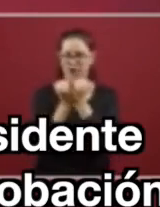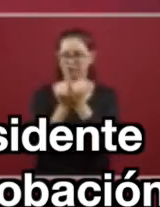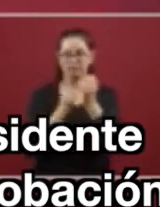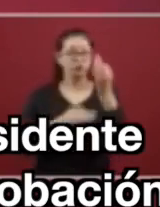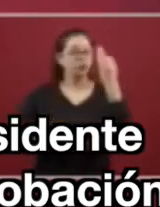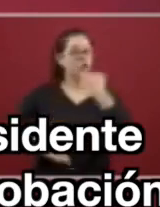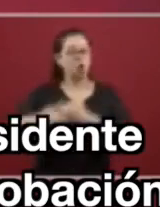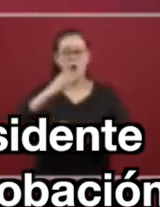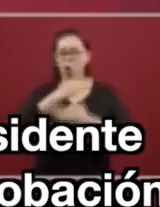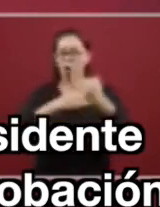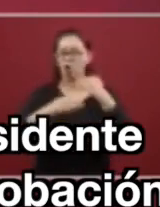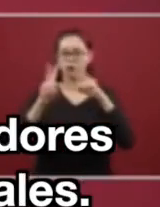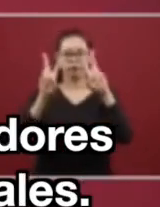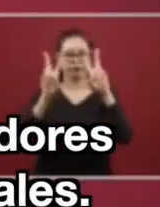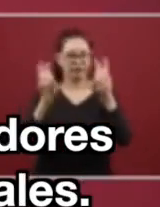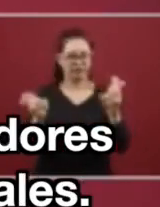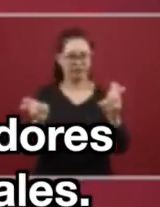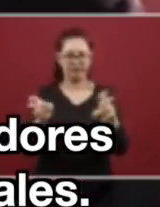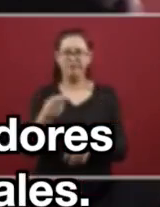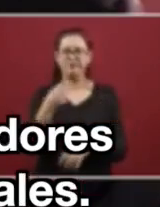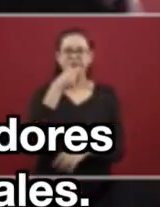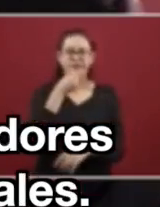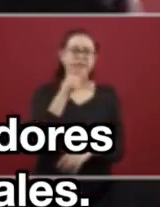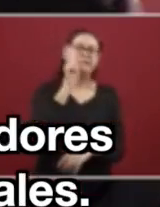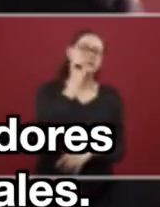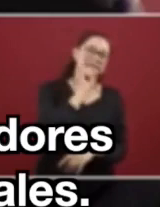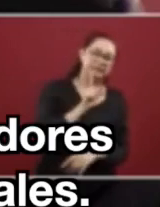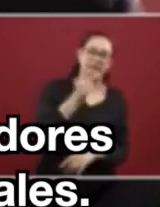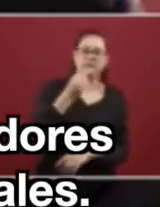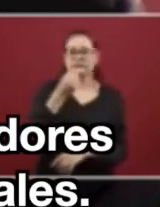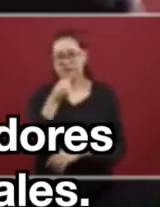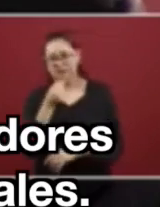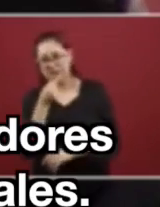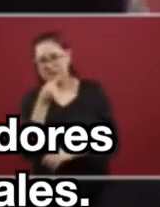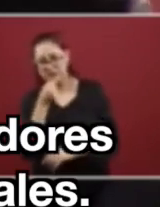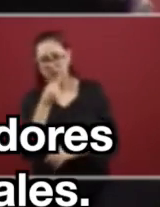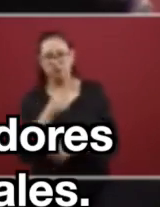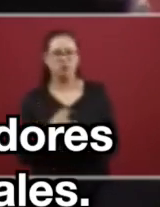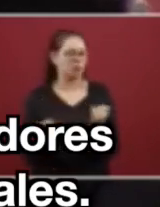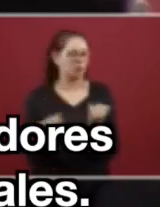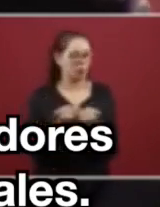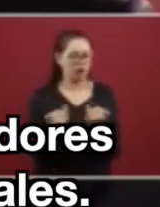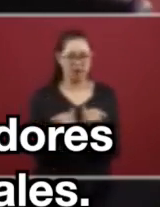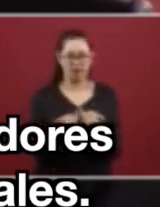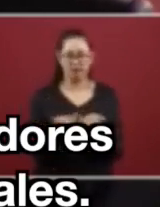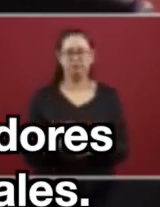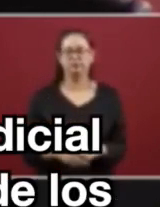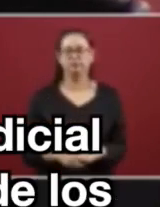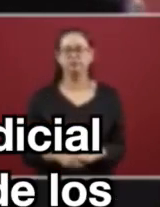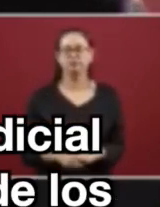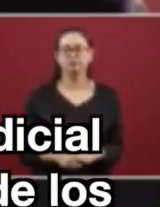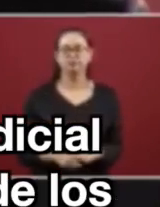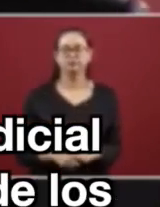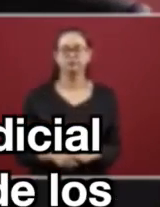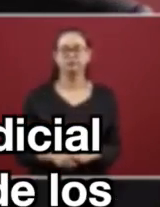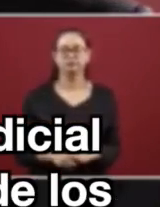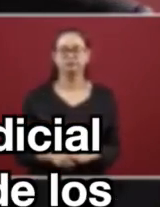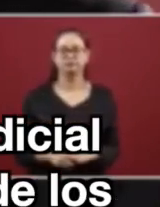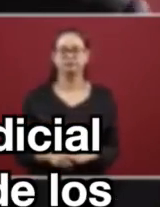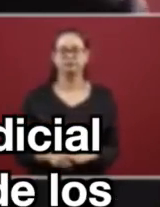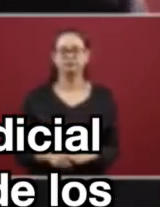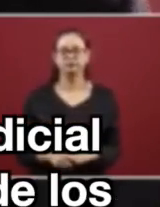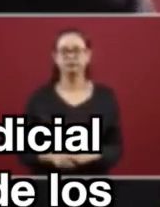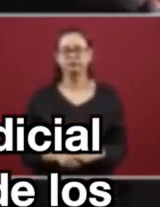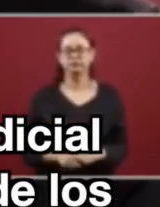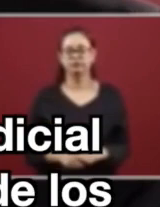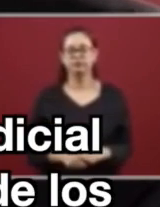Manuel López Obrador celebró la aprobación de la reforma laboral para que los trabajadores puedan elegir a sus representantes sindicales. Además, dijo que espera